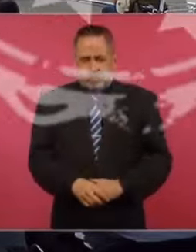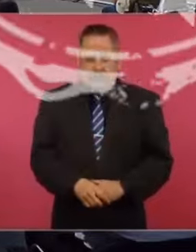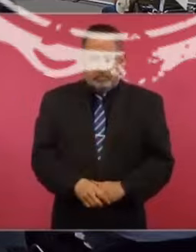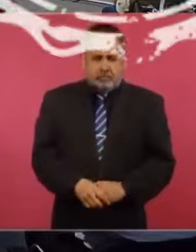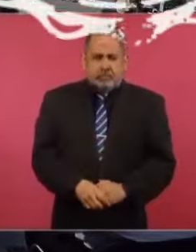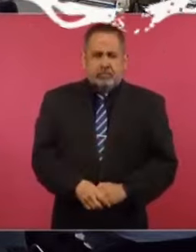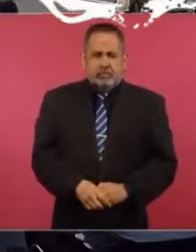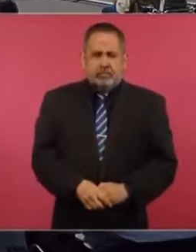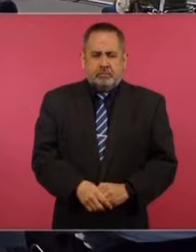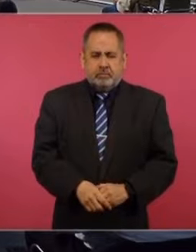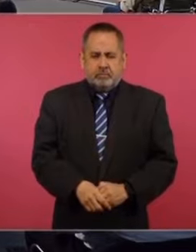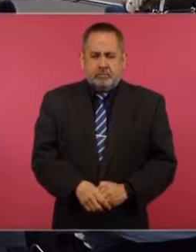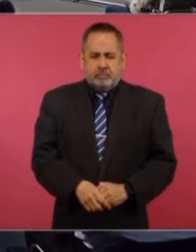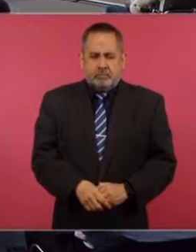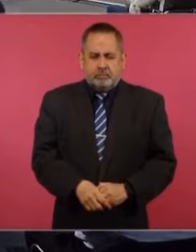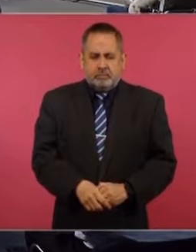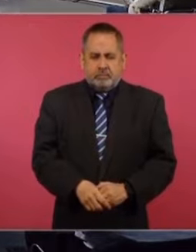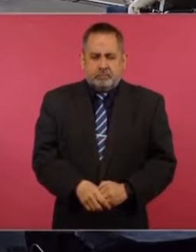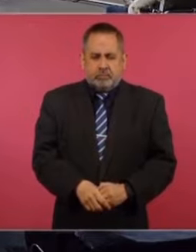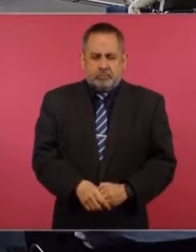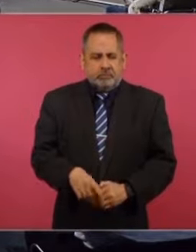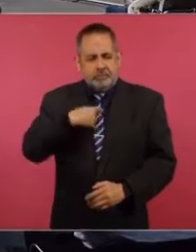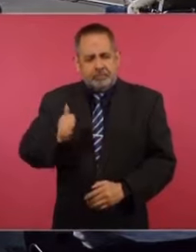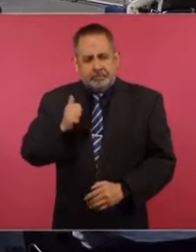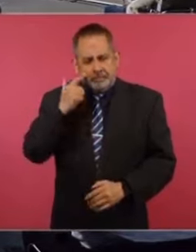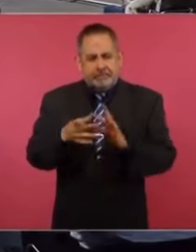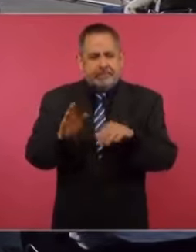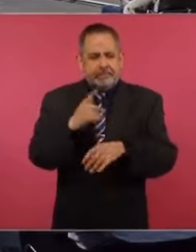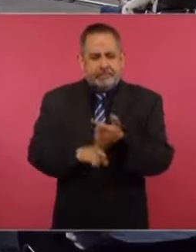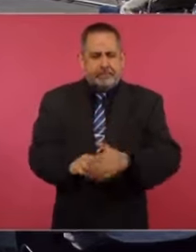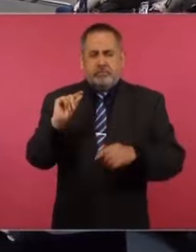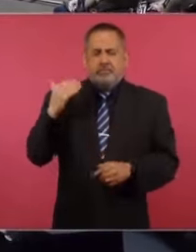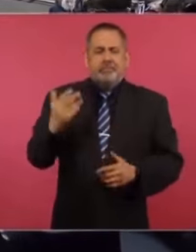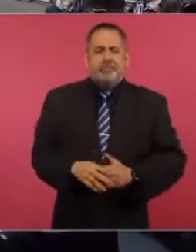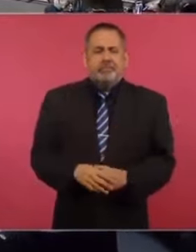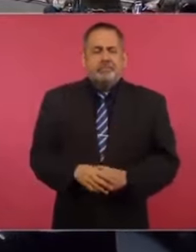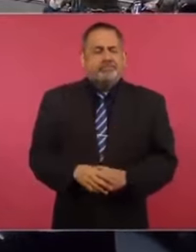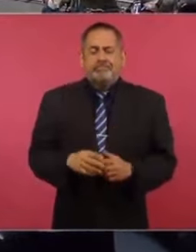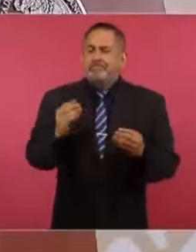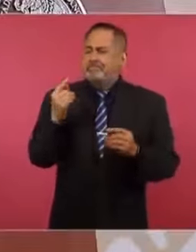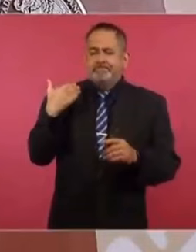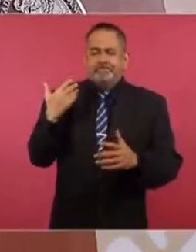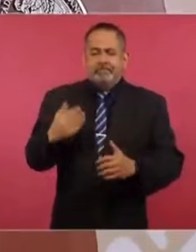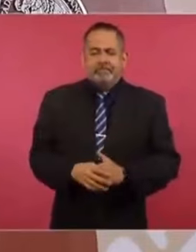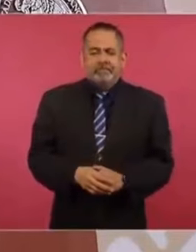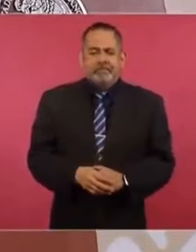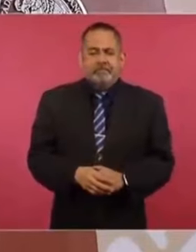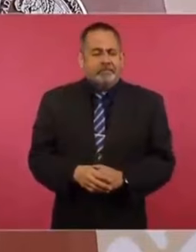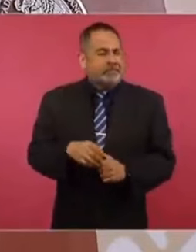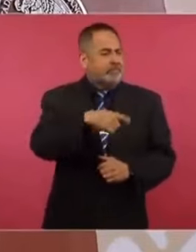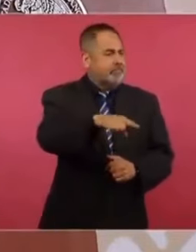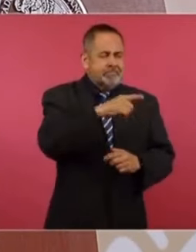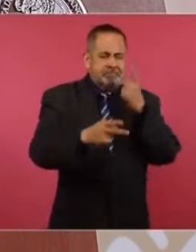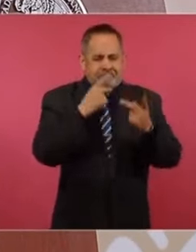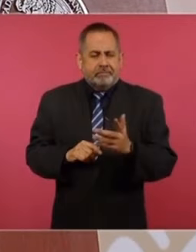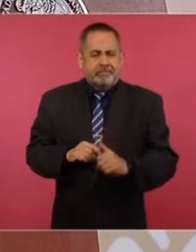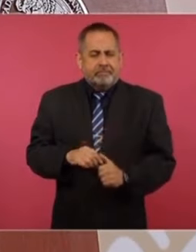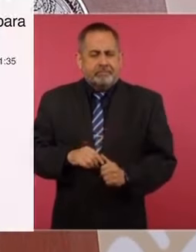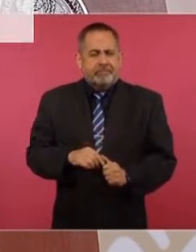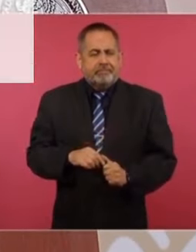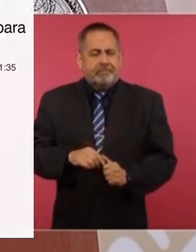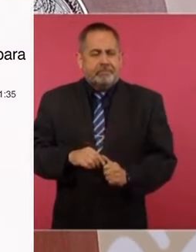Ven. Es que quiero aprovechar, porque últimamente han desatado una campaña muy